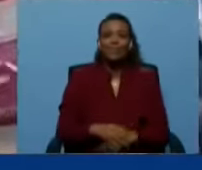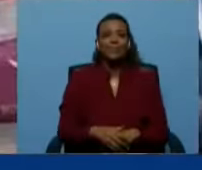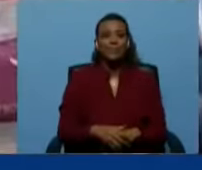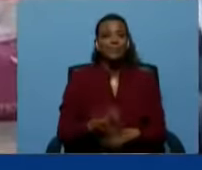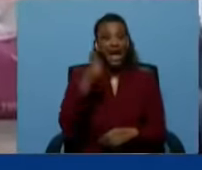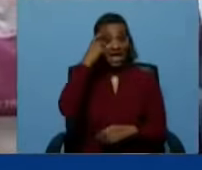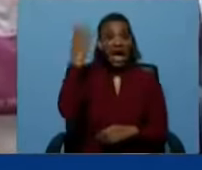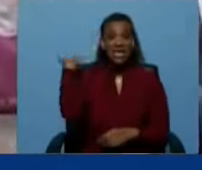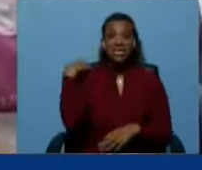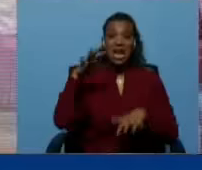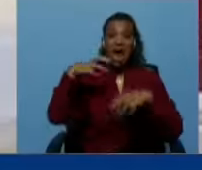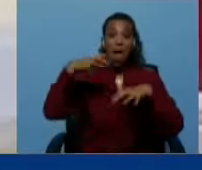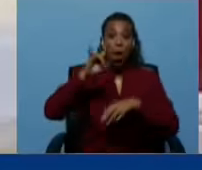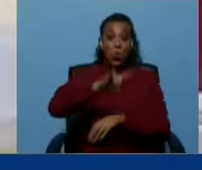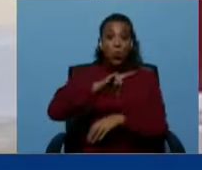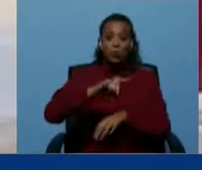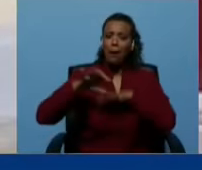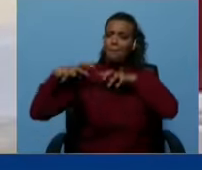Ellos marcharon